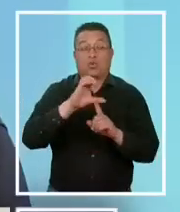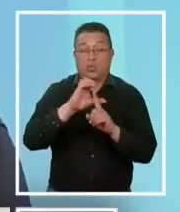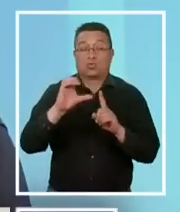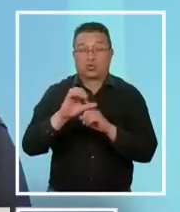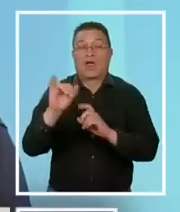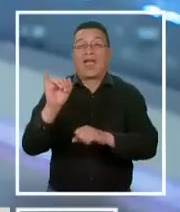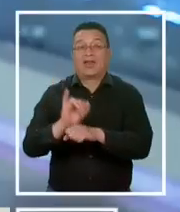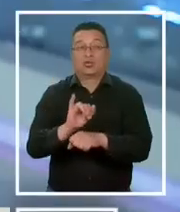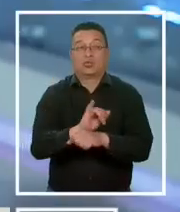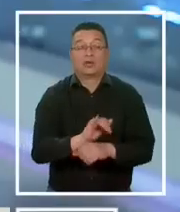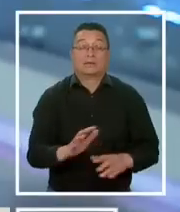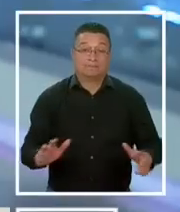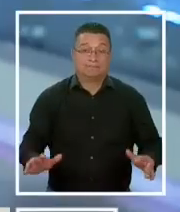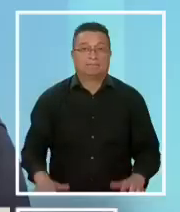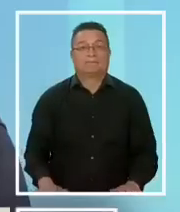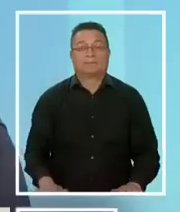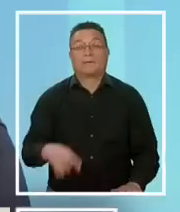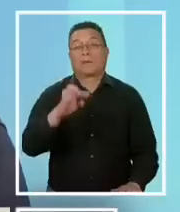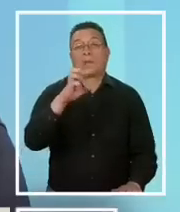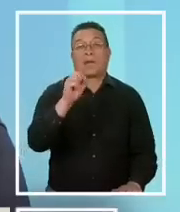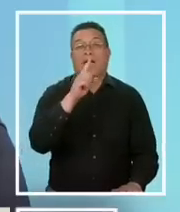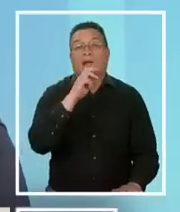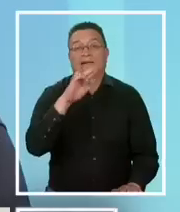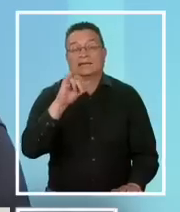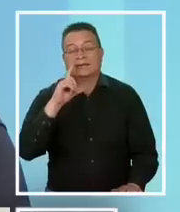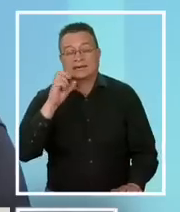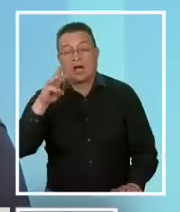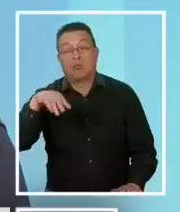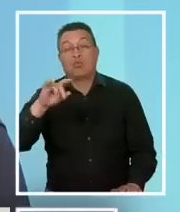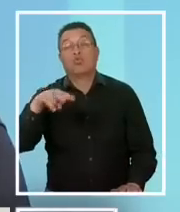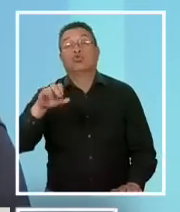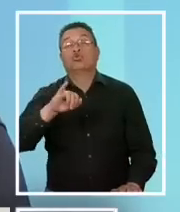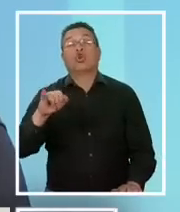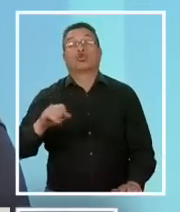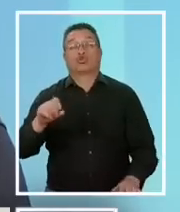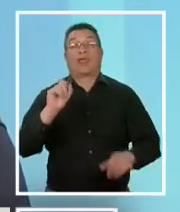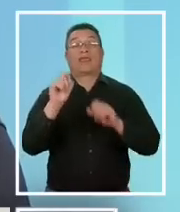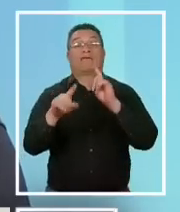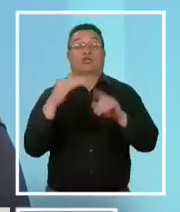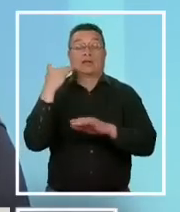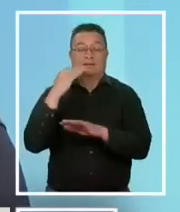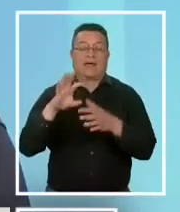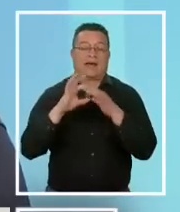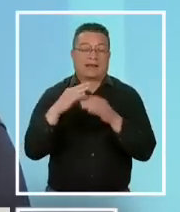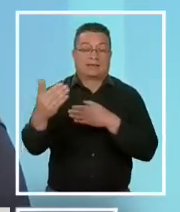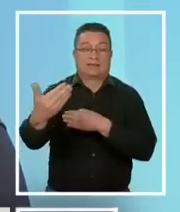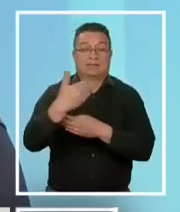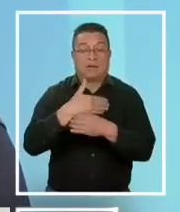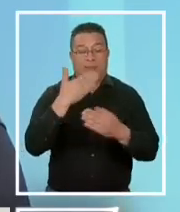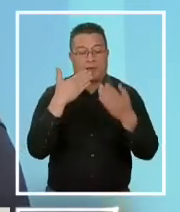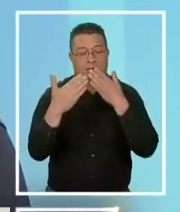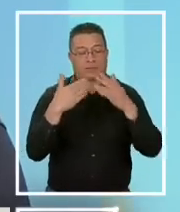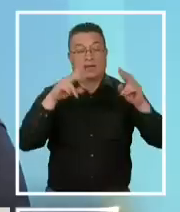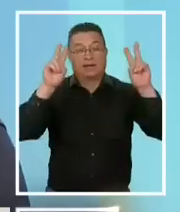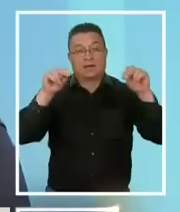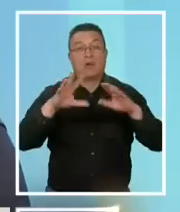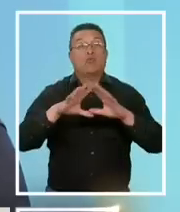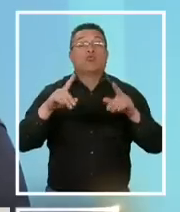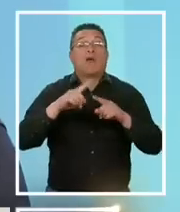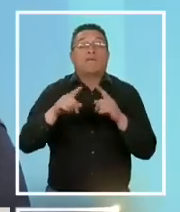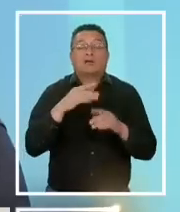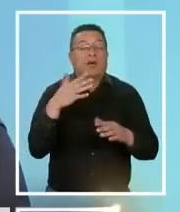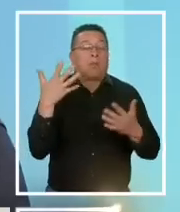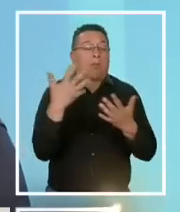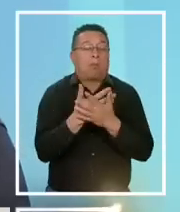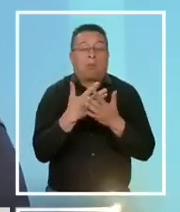institucional Patricia Muñoz defensora de la niñez Muchísimas gracias por venir a conversar estos temas tan ausentes muchas veces pero